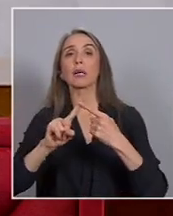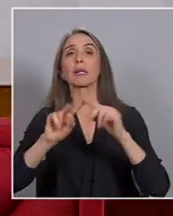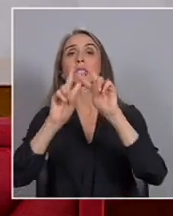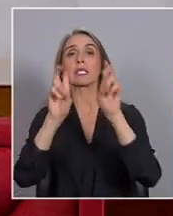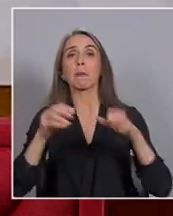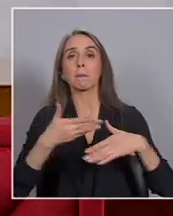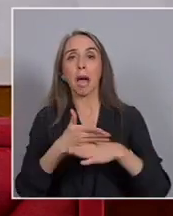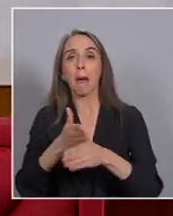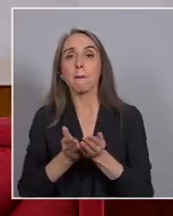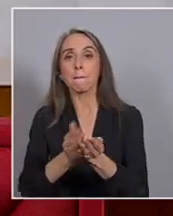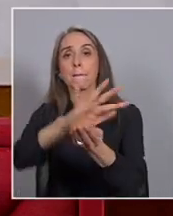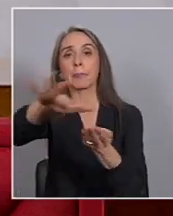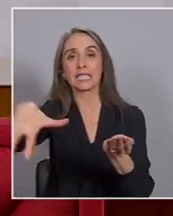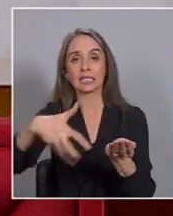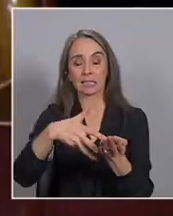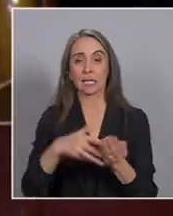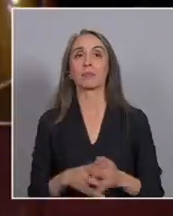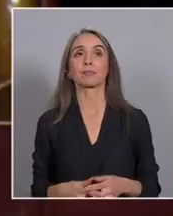involucrados.